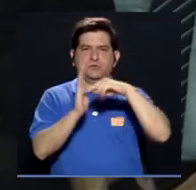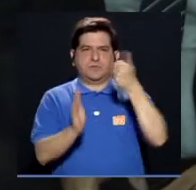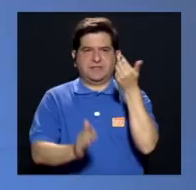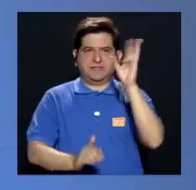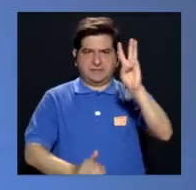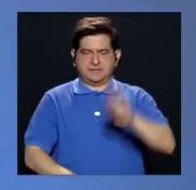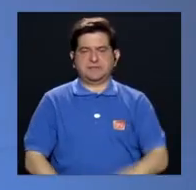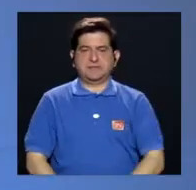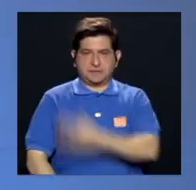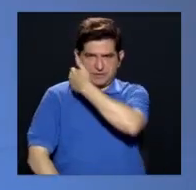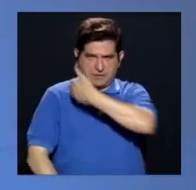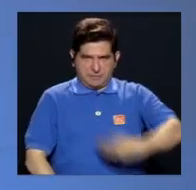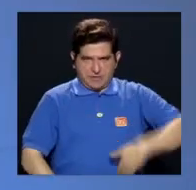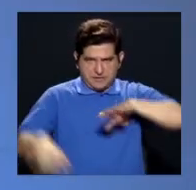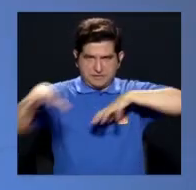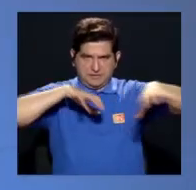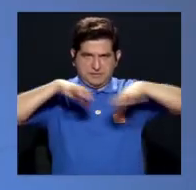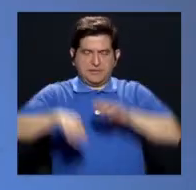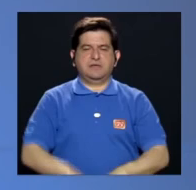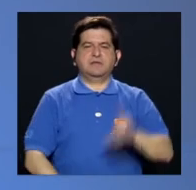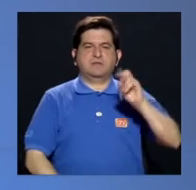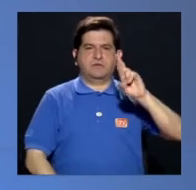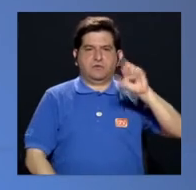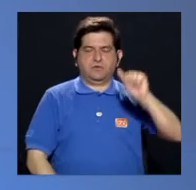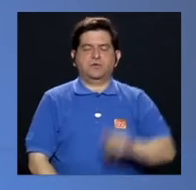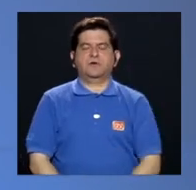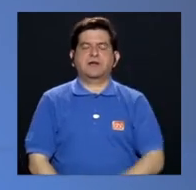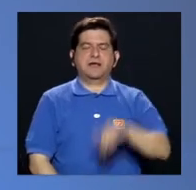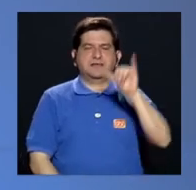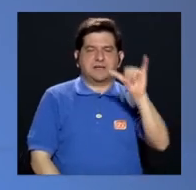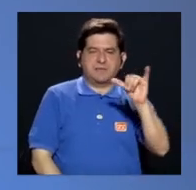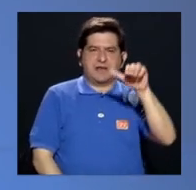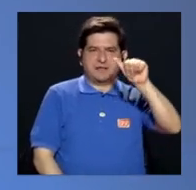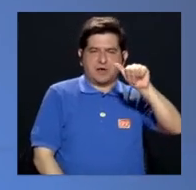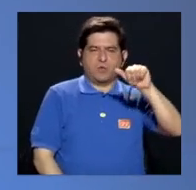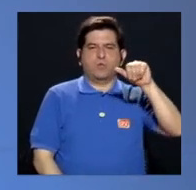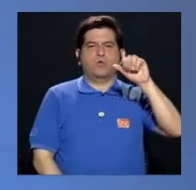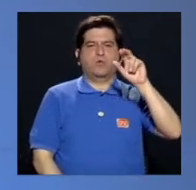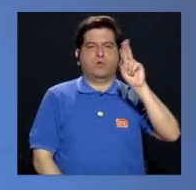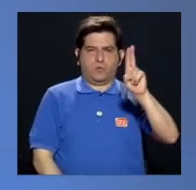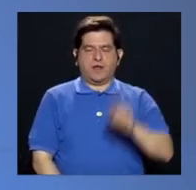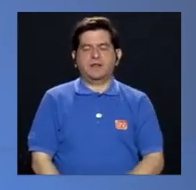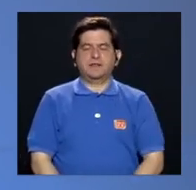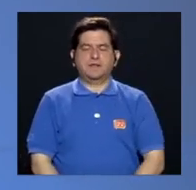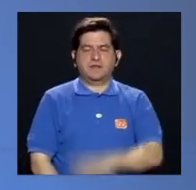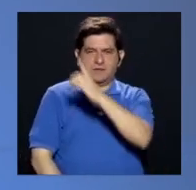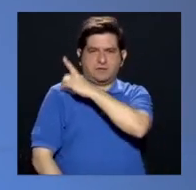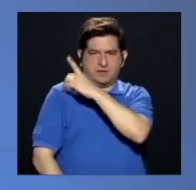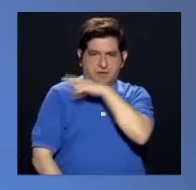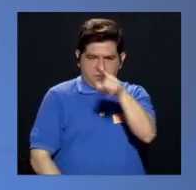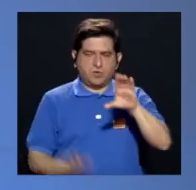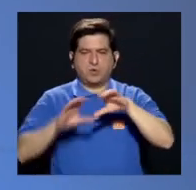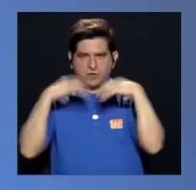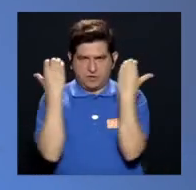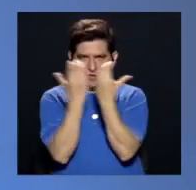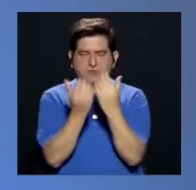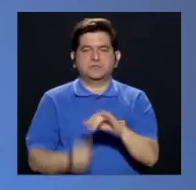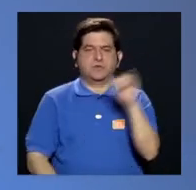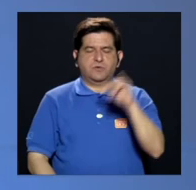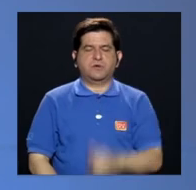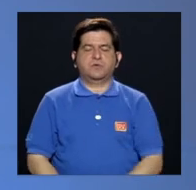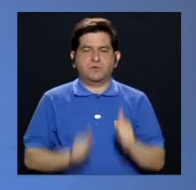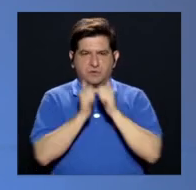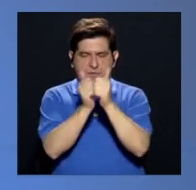2015-2016. Preside esta sesión la doctora Yamilet Angulo Ugalde, directora de este órgano colegiado. Le acompañan las